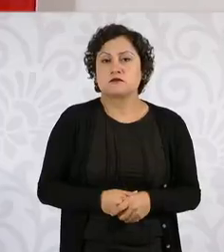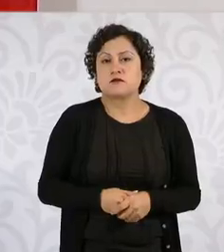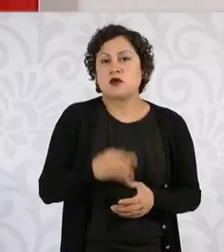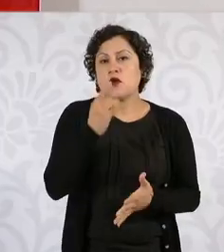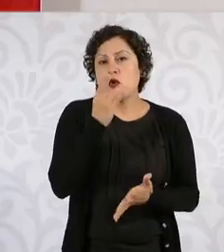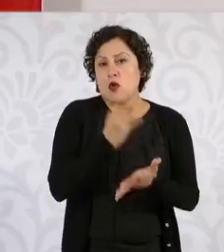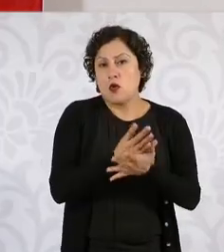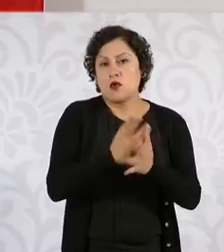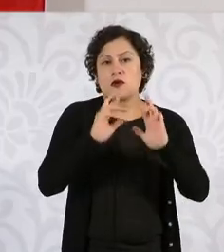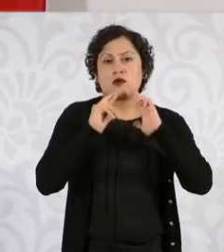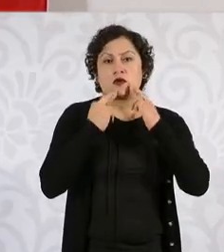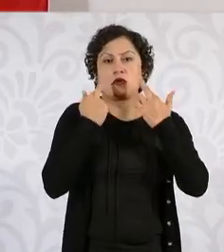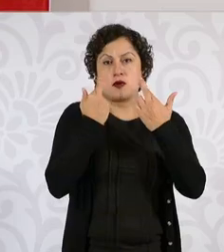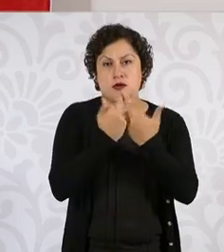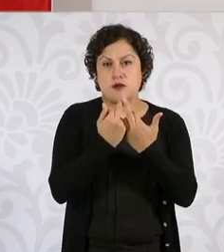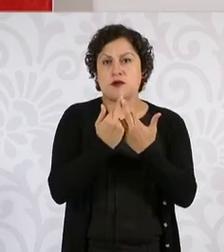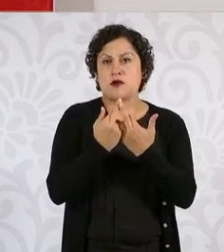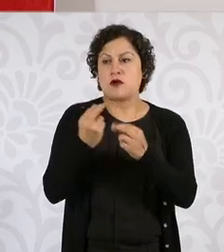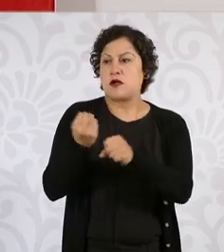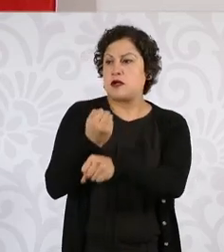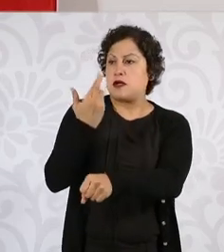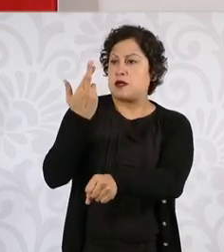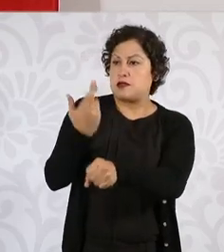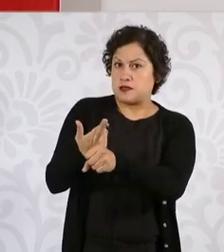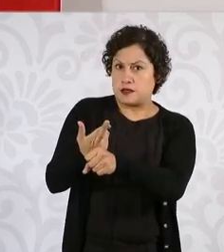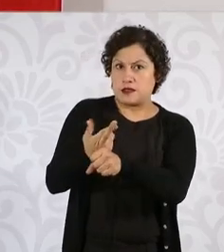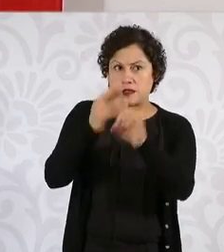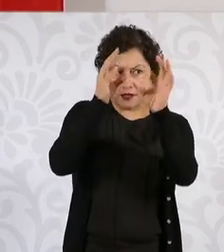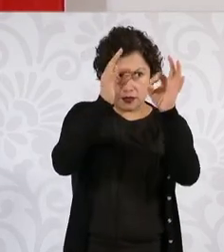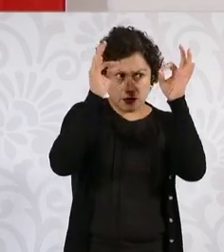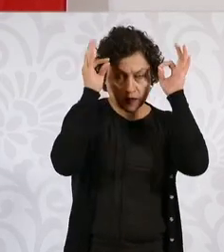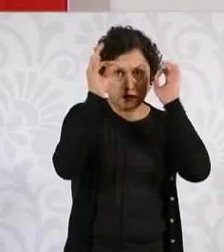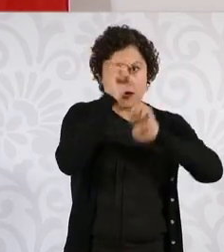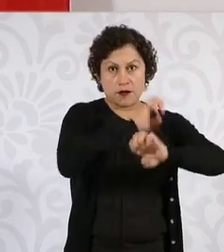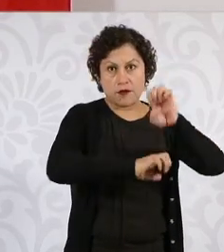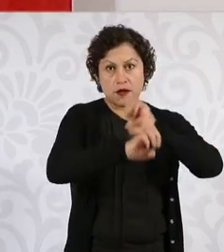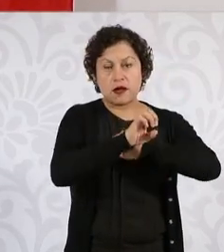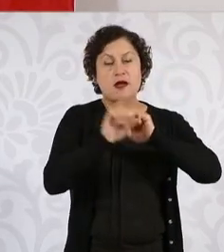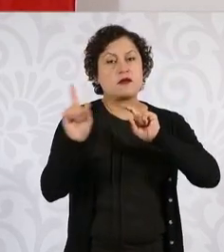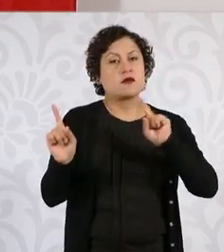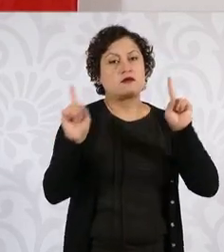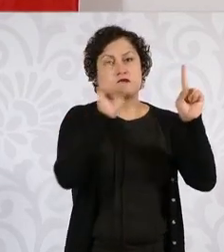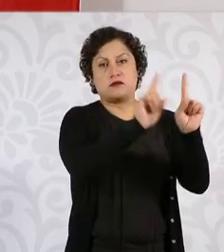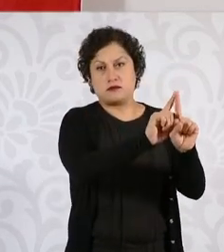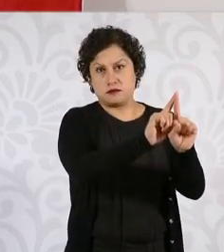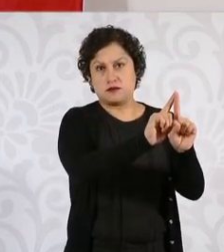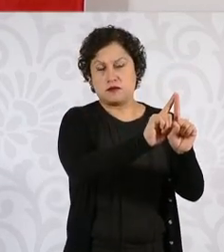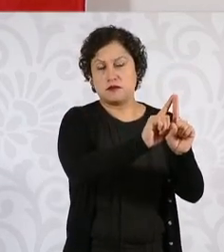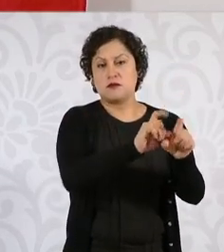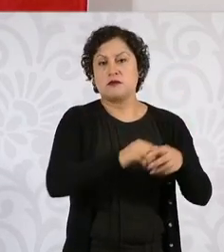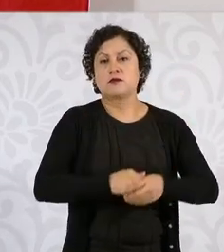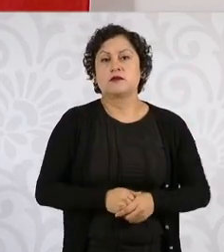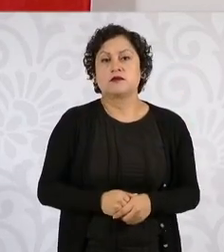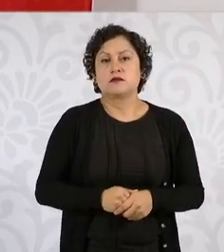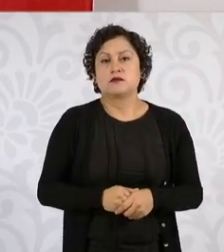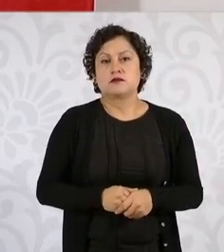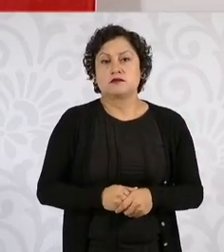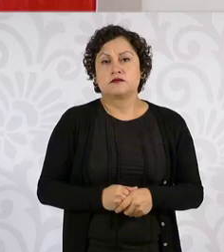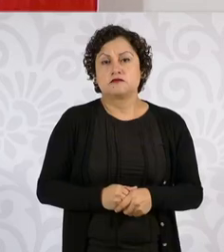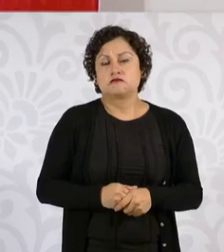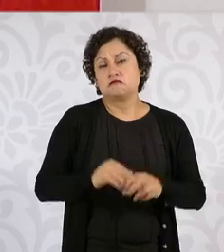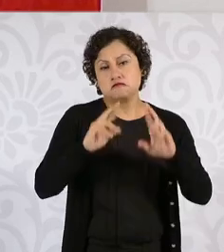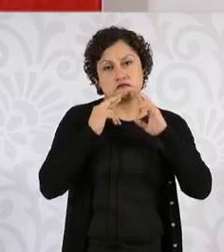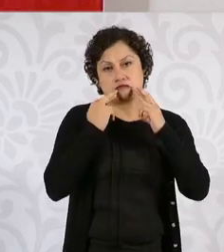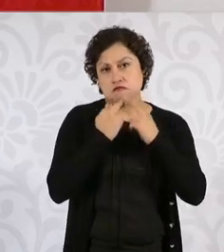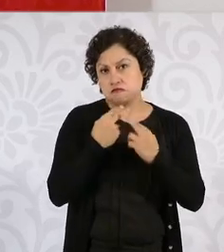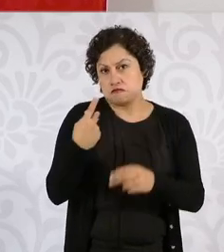del embajador con el canciller, que se van a reunir esta semana en la Cancillería, y pues